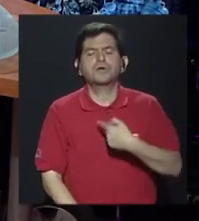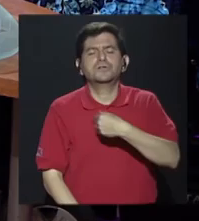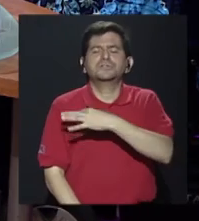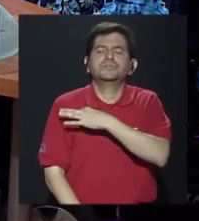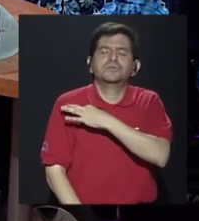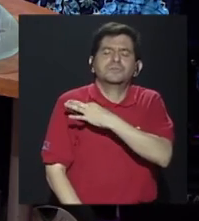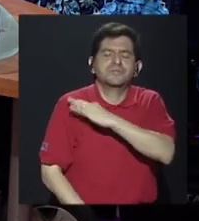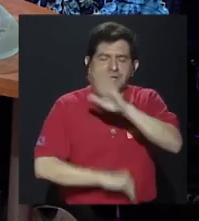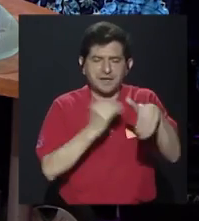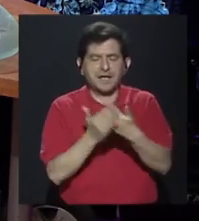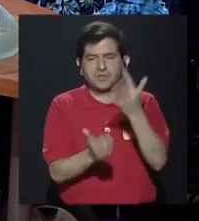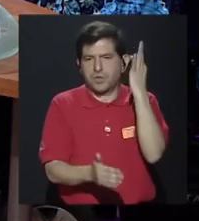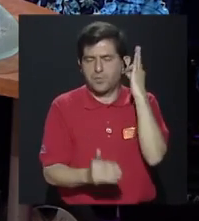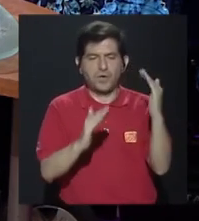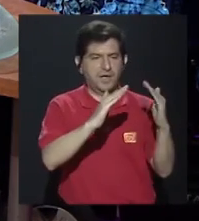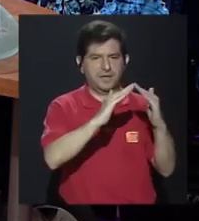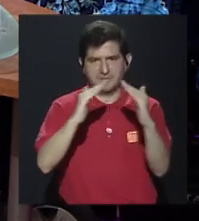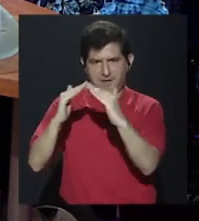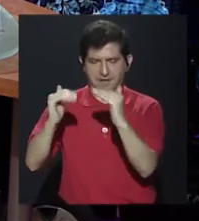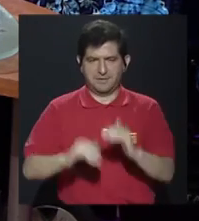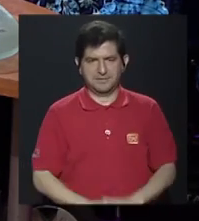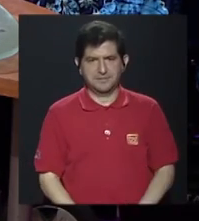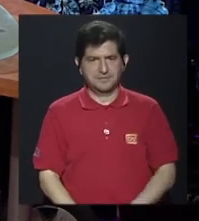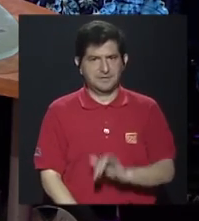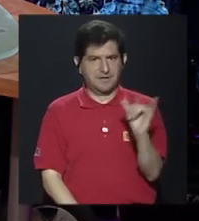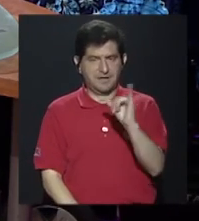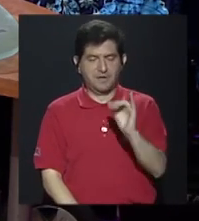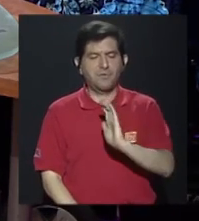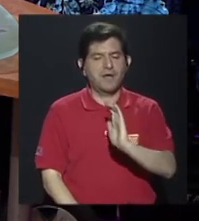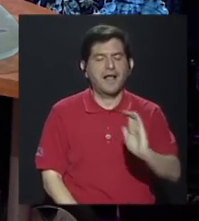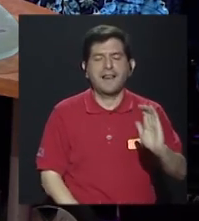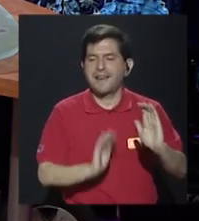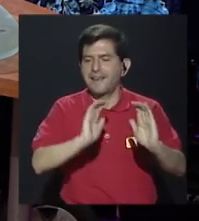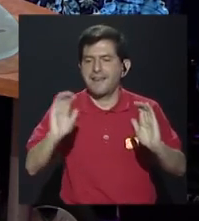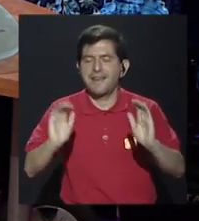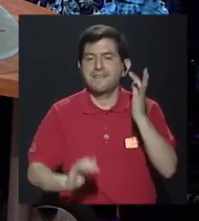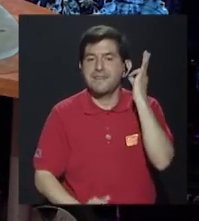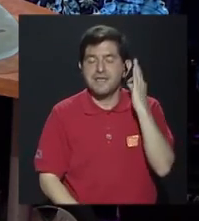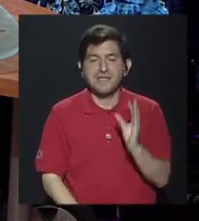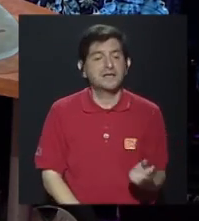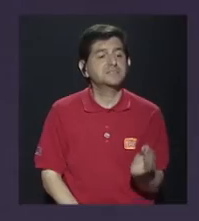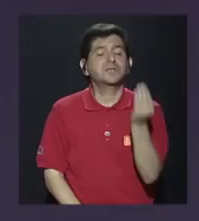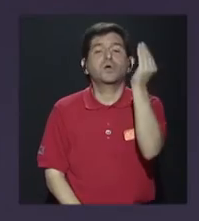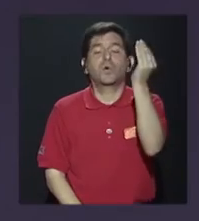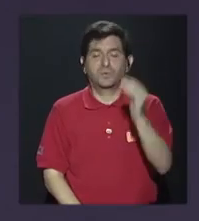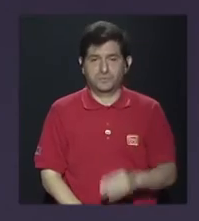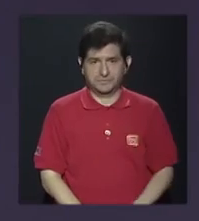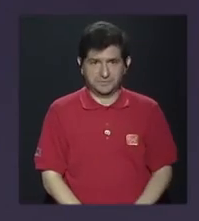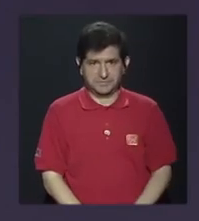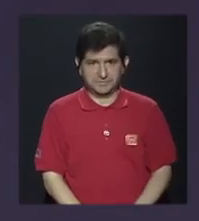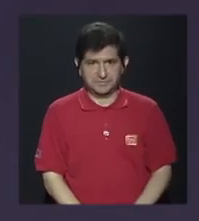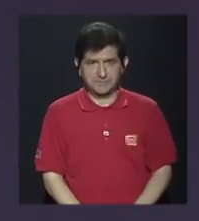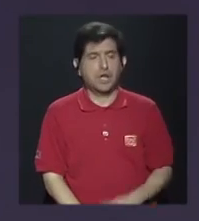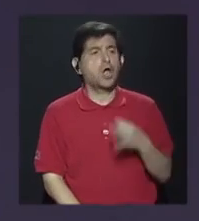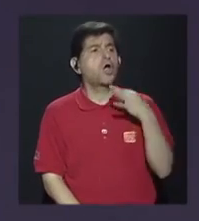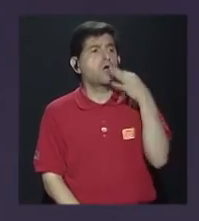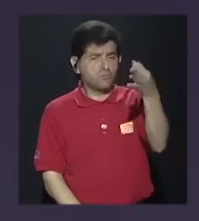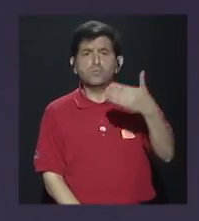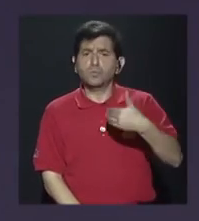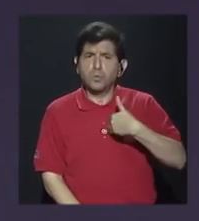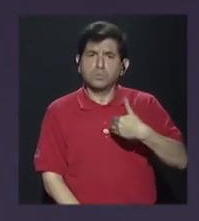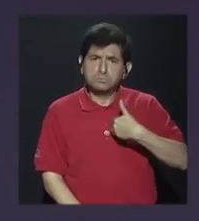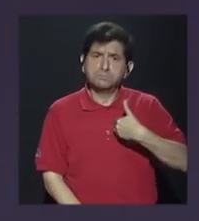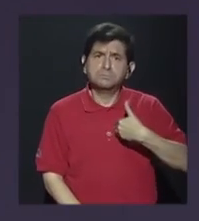invitaría a todas las mujeres que están en la casa y a las niñas y a las adolescentes que hay futuro para